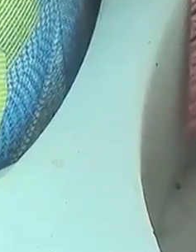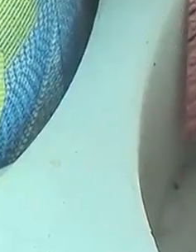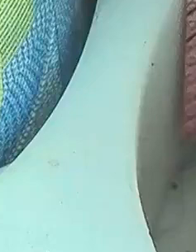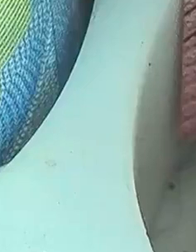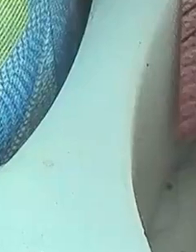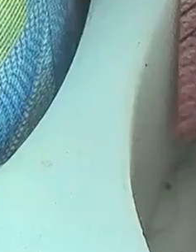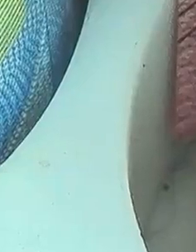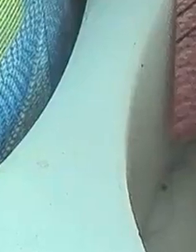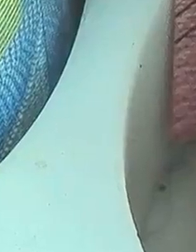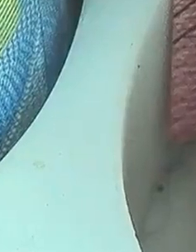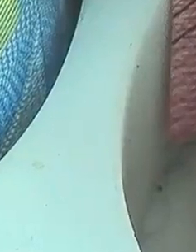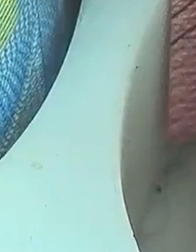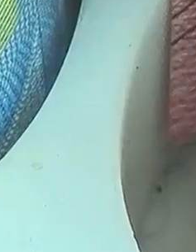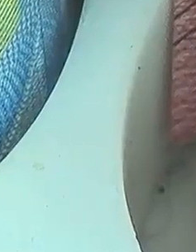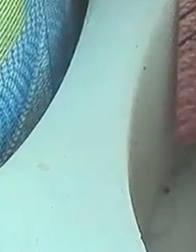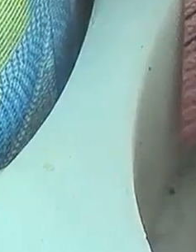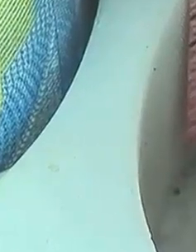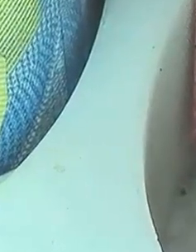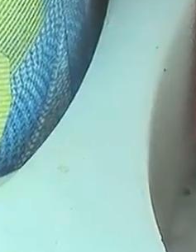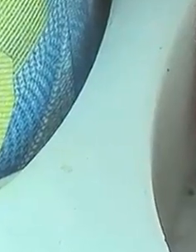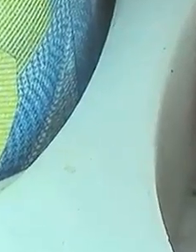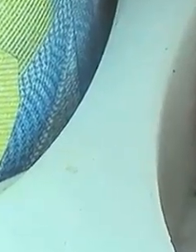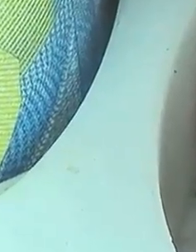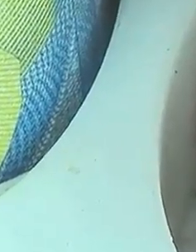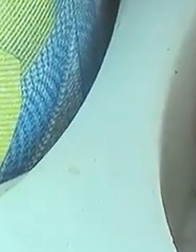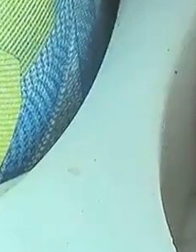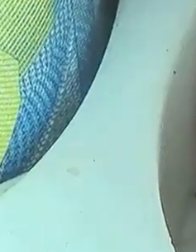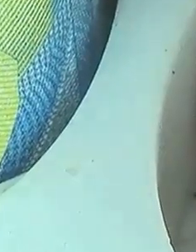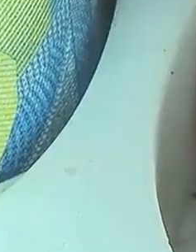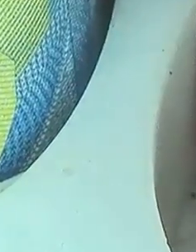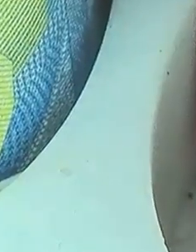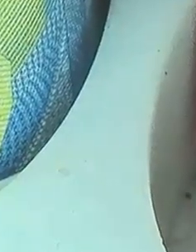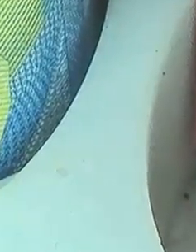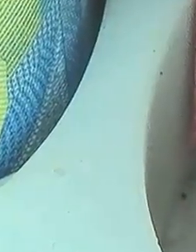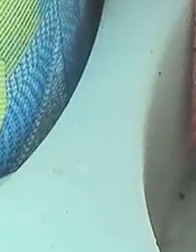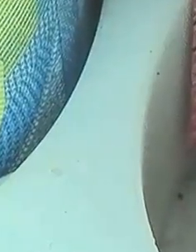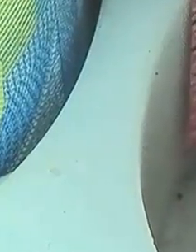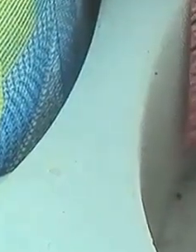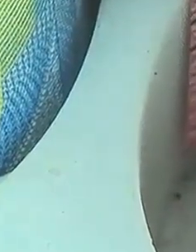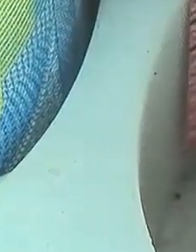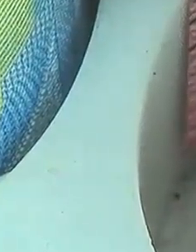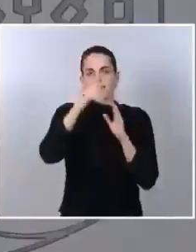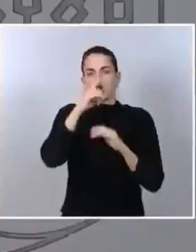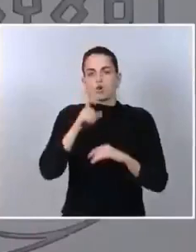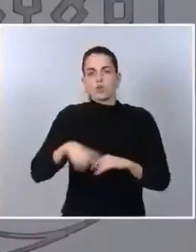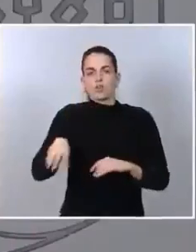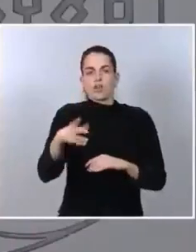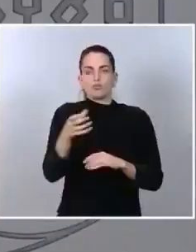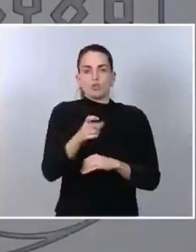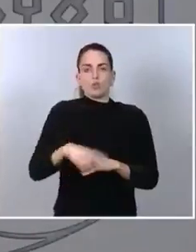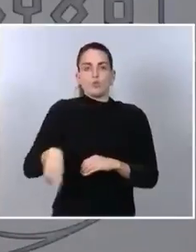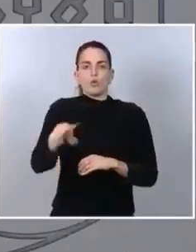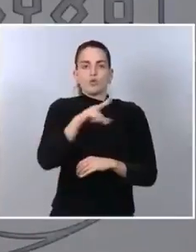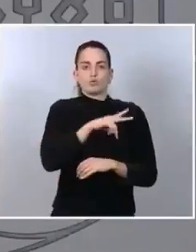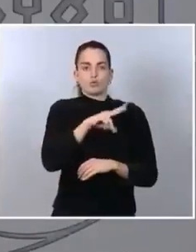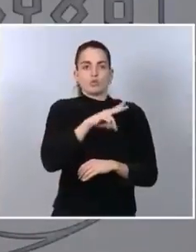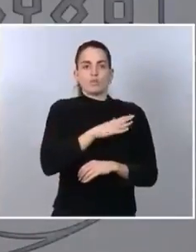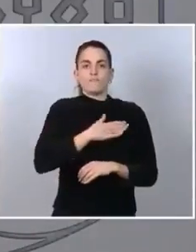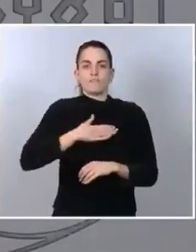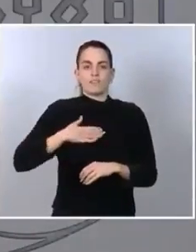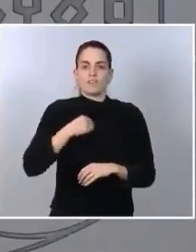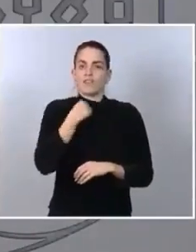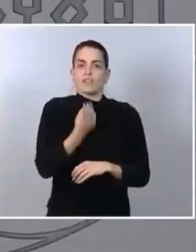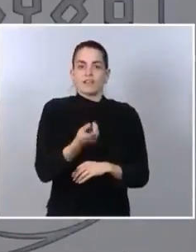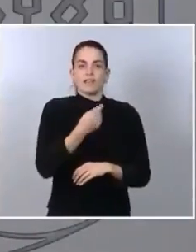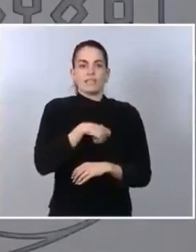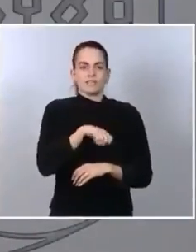no recomienda a la Unión Europea que España baje el IVA de la luz. España está advertida